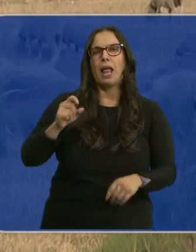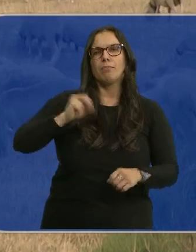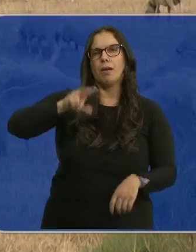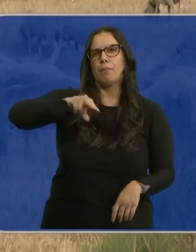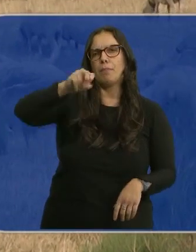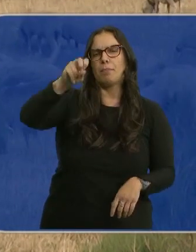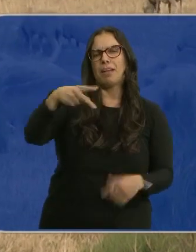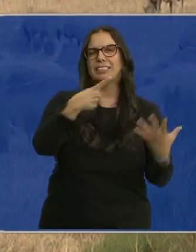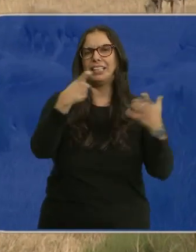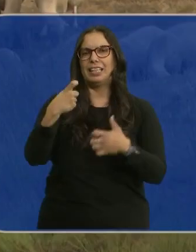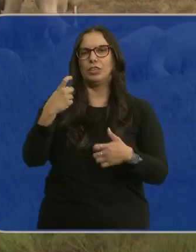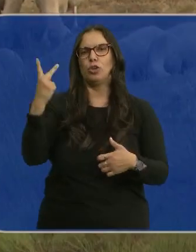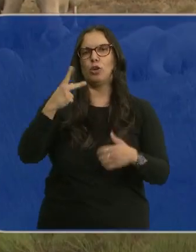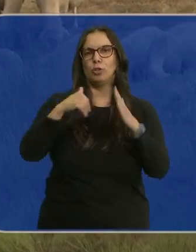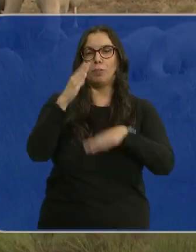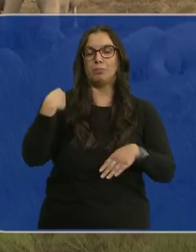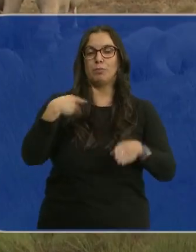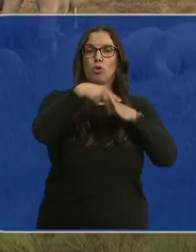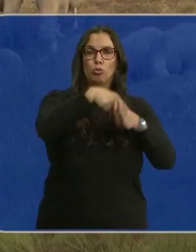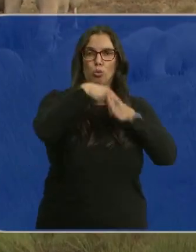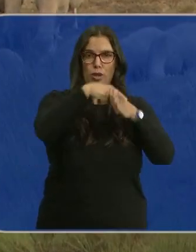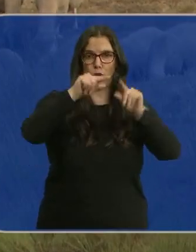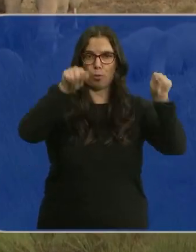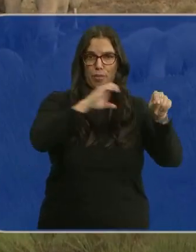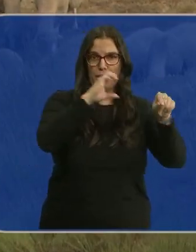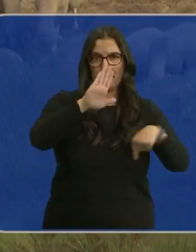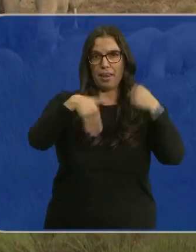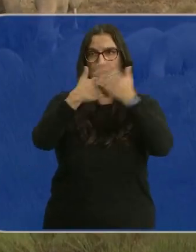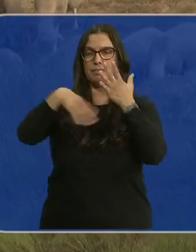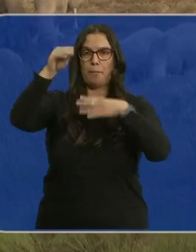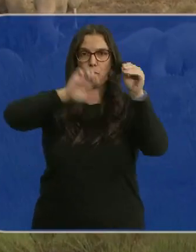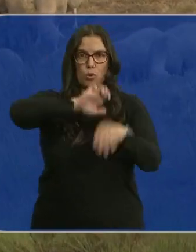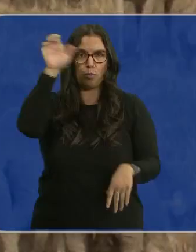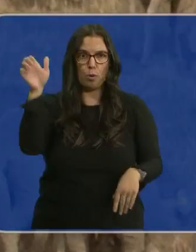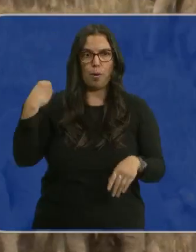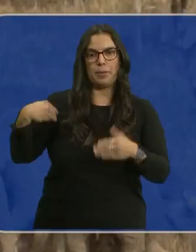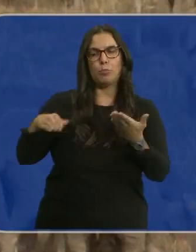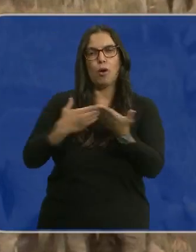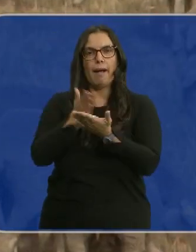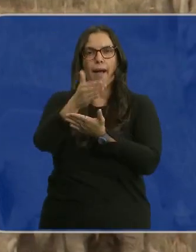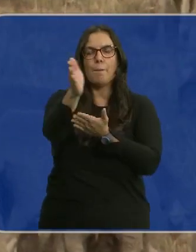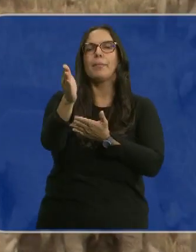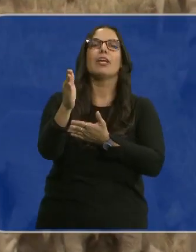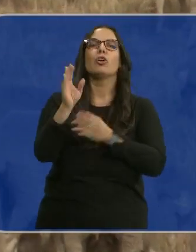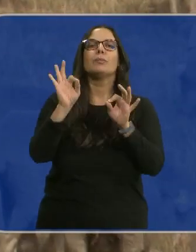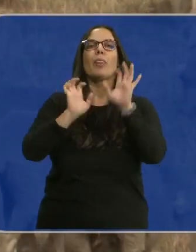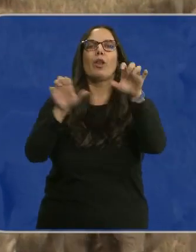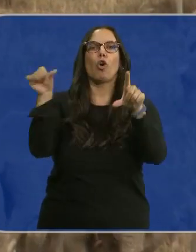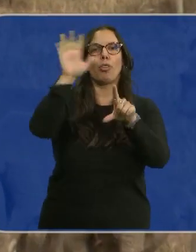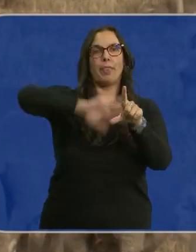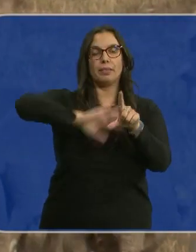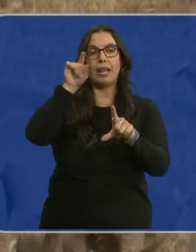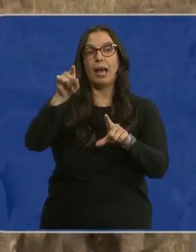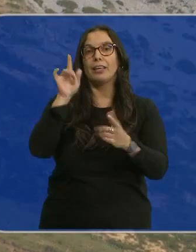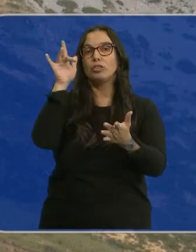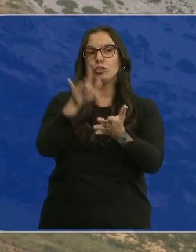a pie este rebaño de ovejas merinas desde Trujillo, en Cáceres, hasta los picos de Europa, a través de la Cañada Leonesa Occidental. Aquí se han convertido